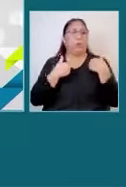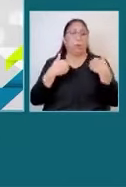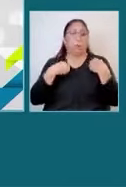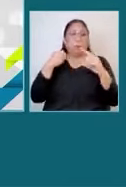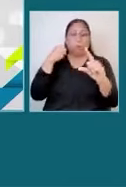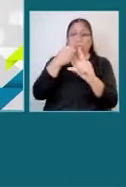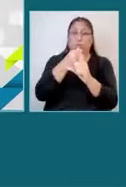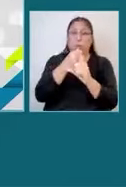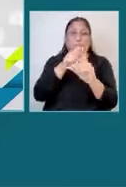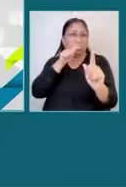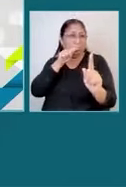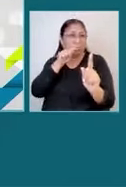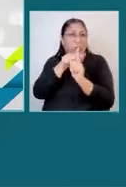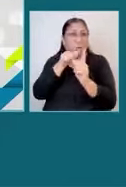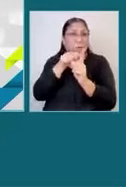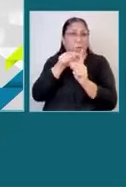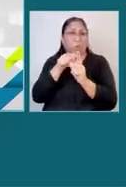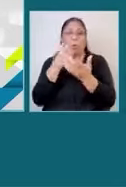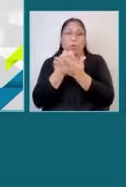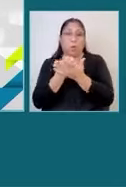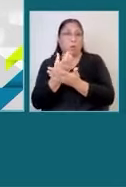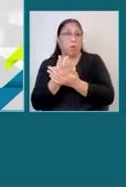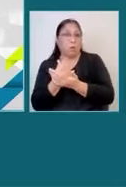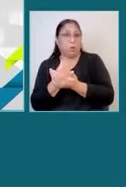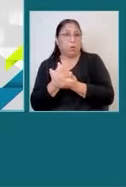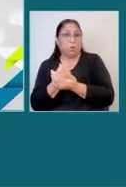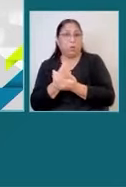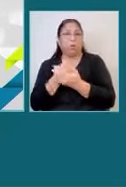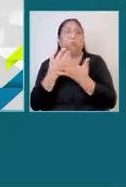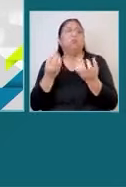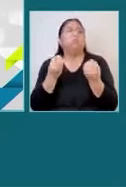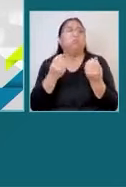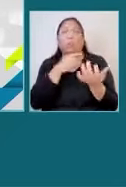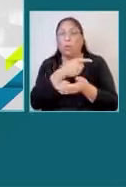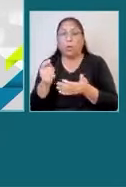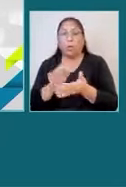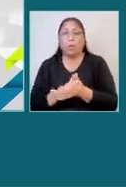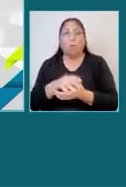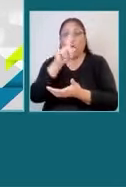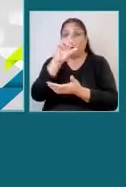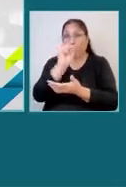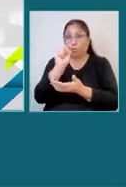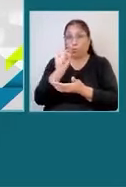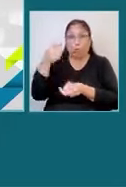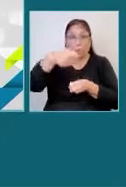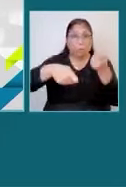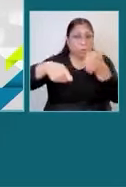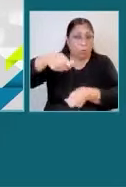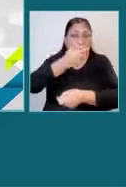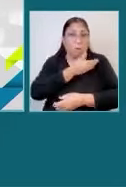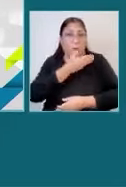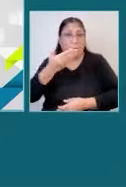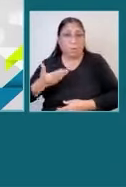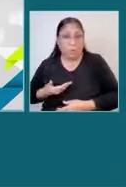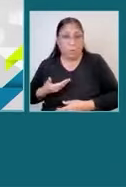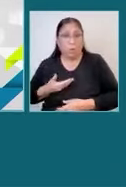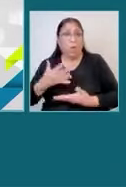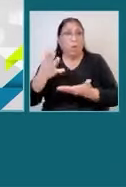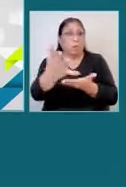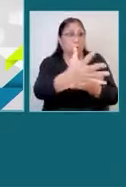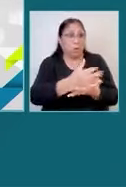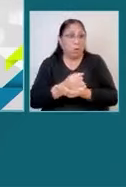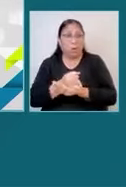impacto directo en la economía, ya que por cada sol que se invirtió por el Estado, se han logrado